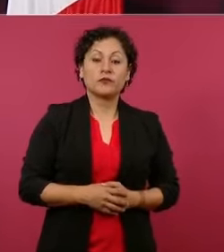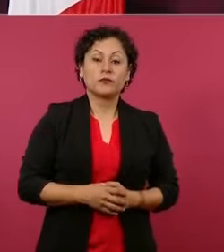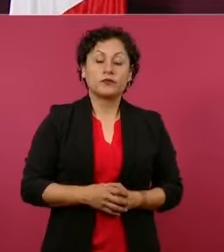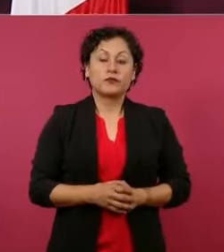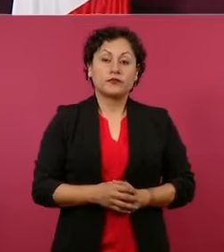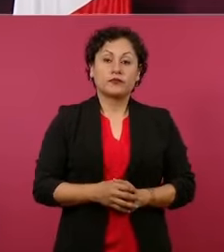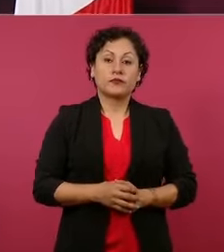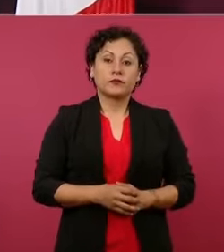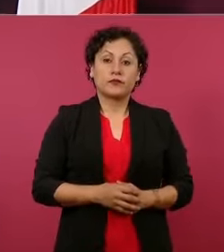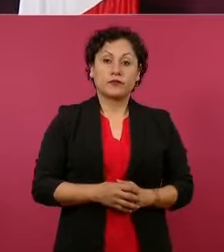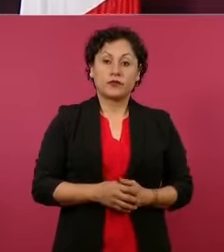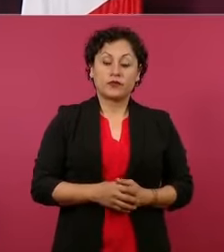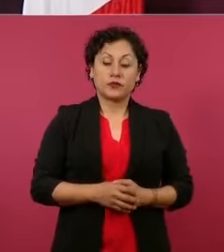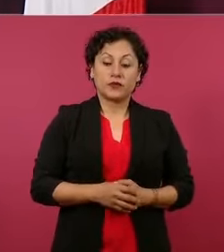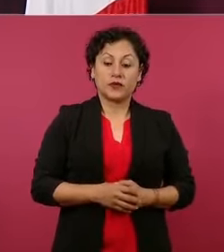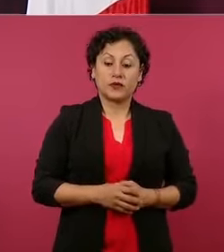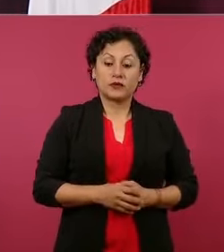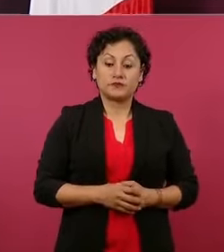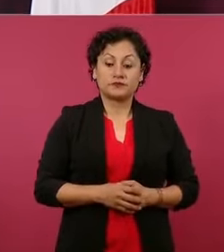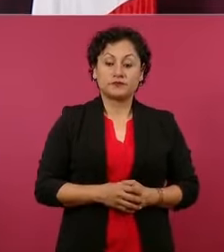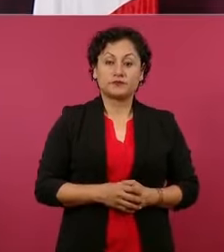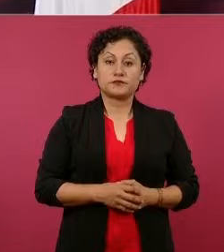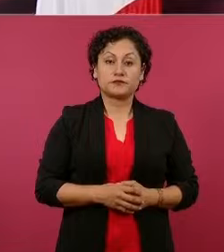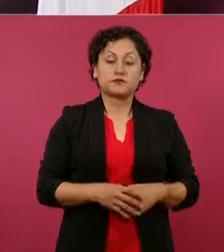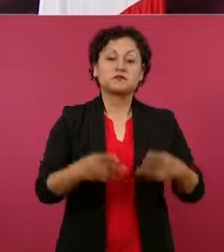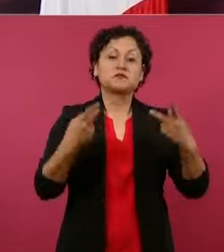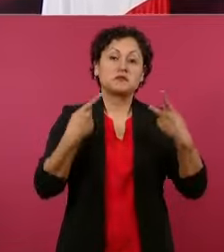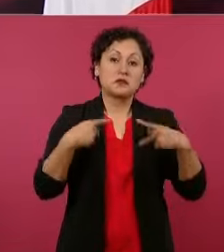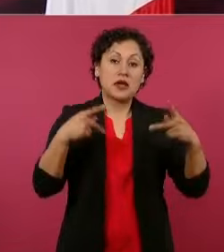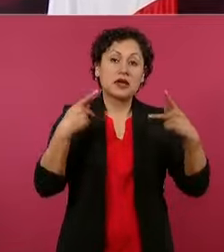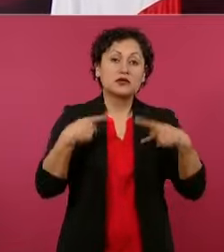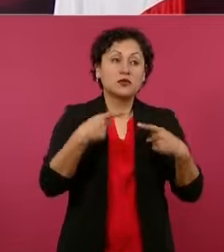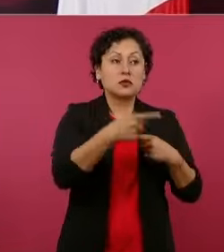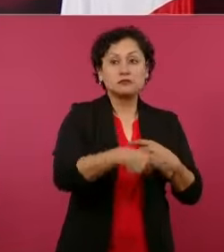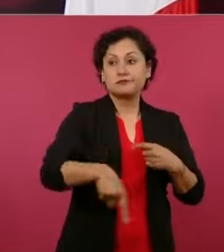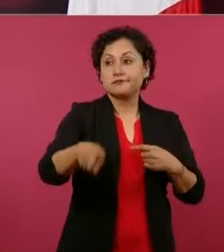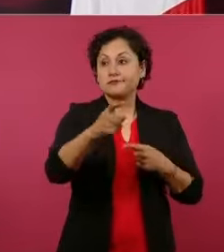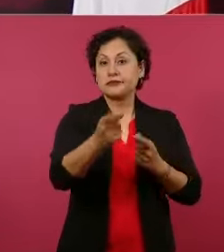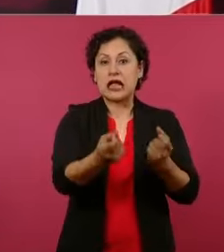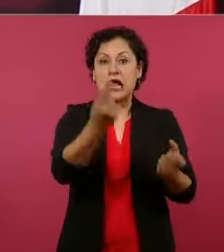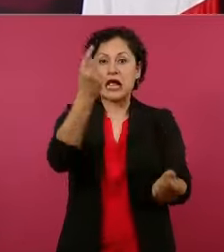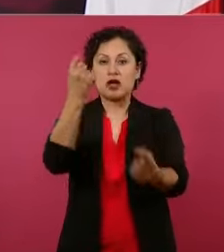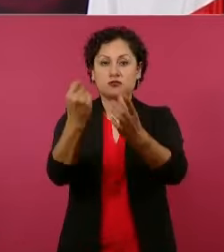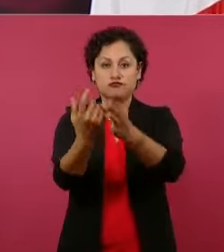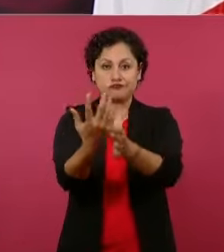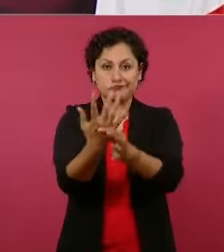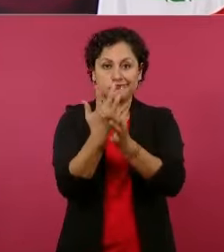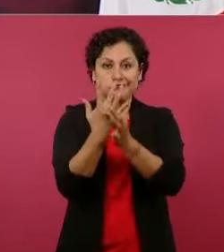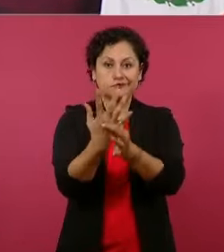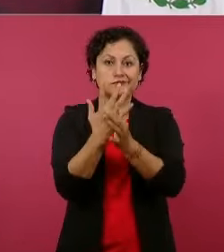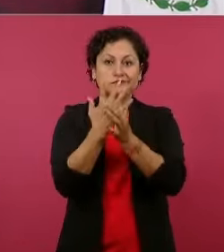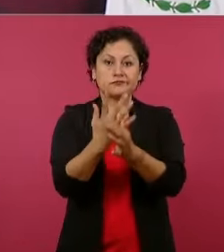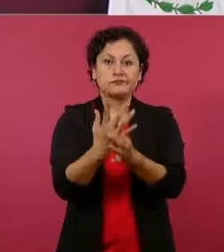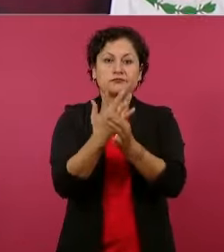Eh Pues un síntoma o un signo de